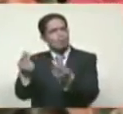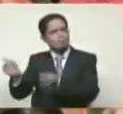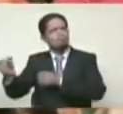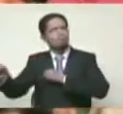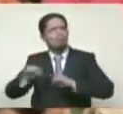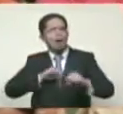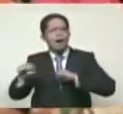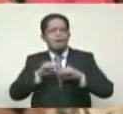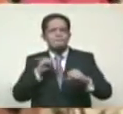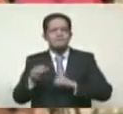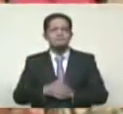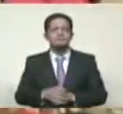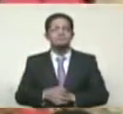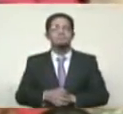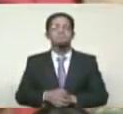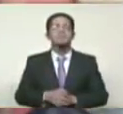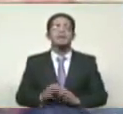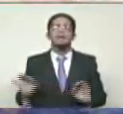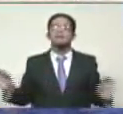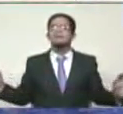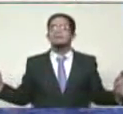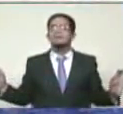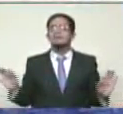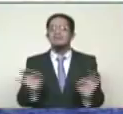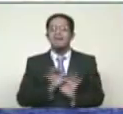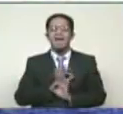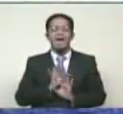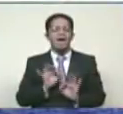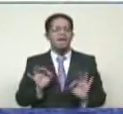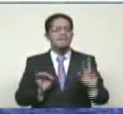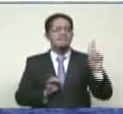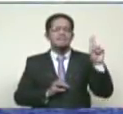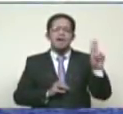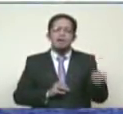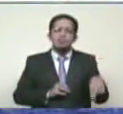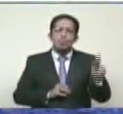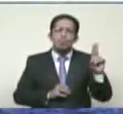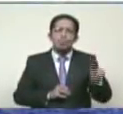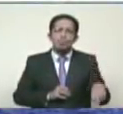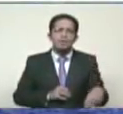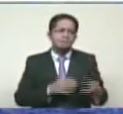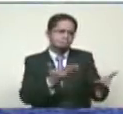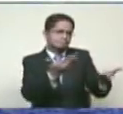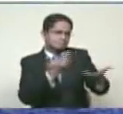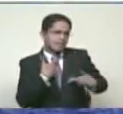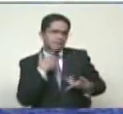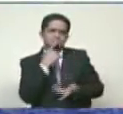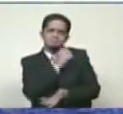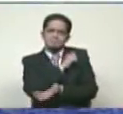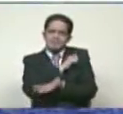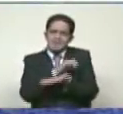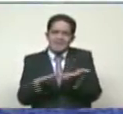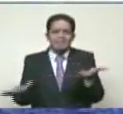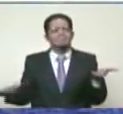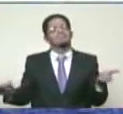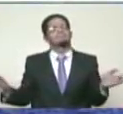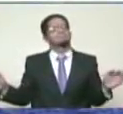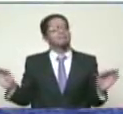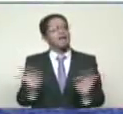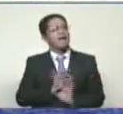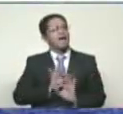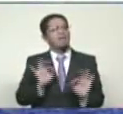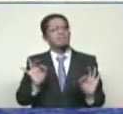Nada, nada, nunca nada se nos ha dado de gratis. Nunca nos